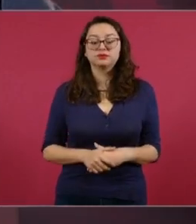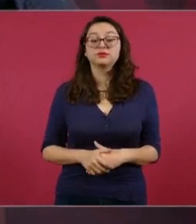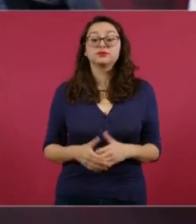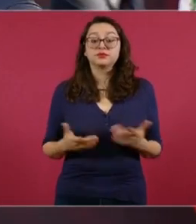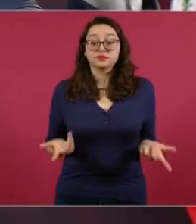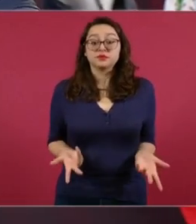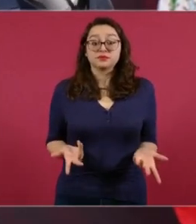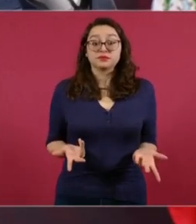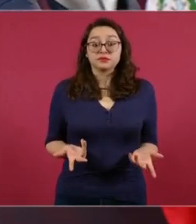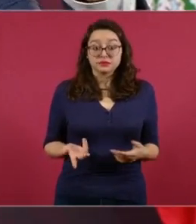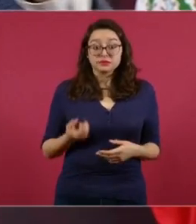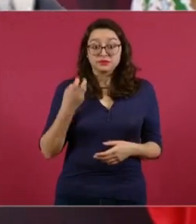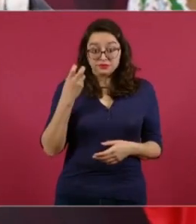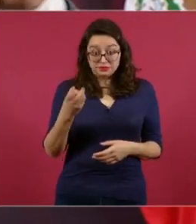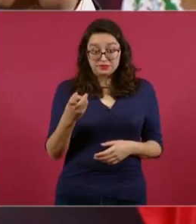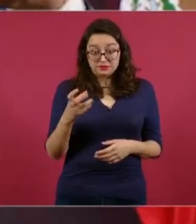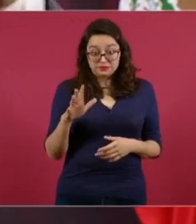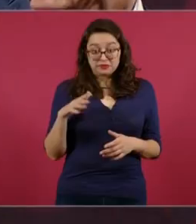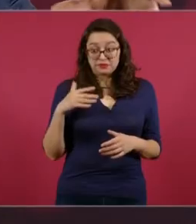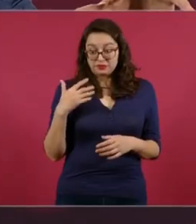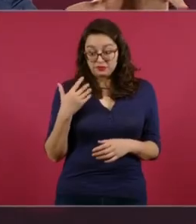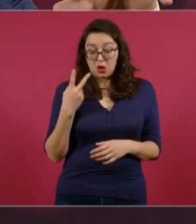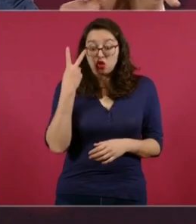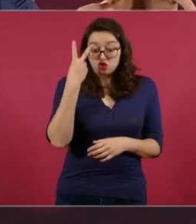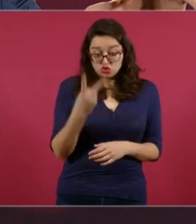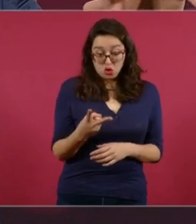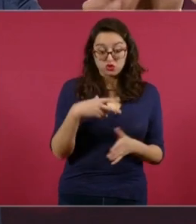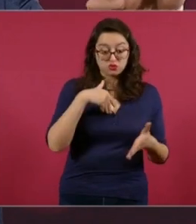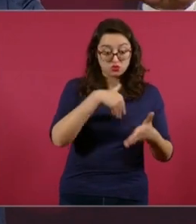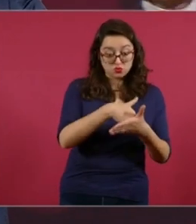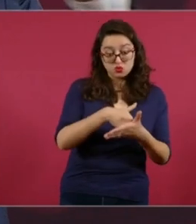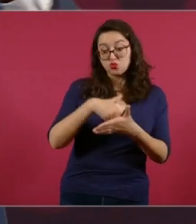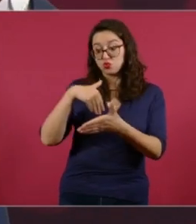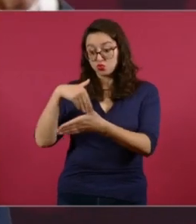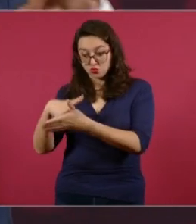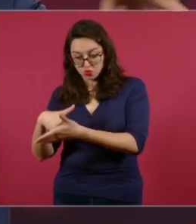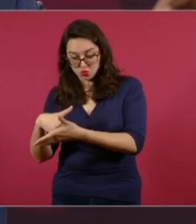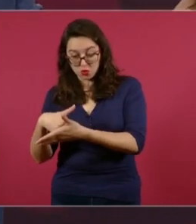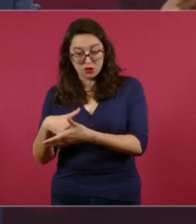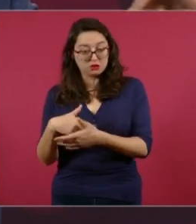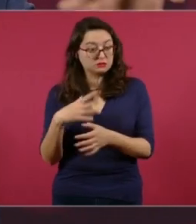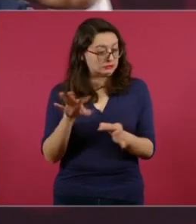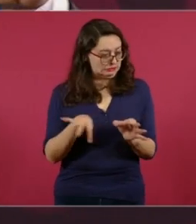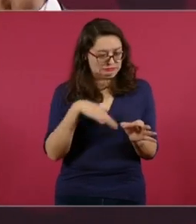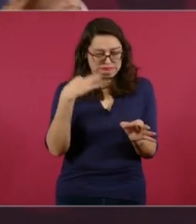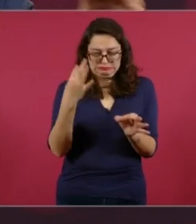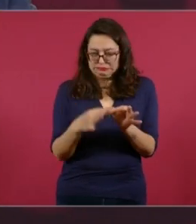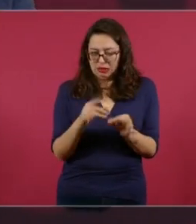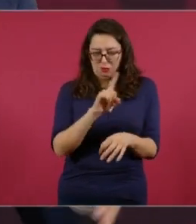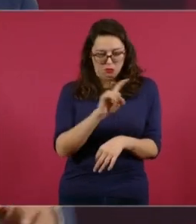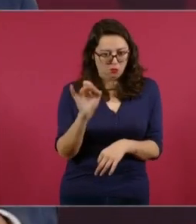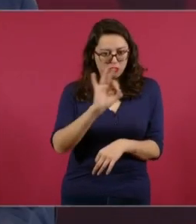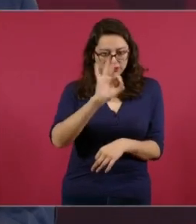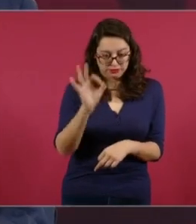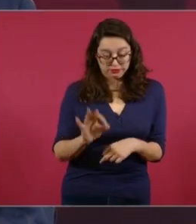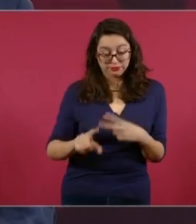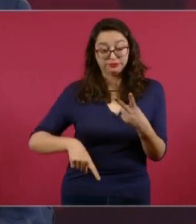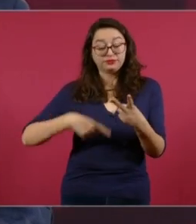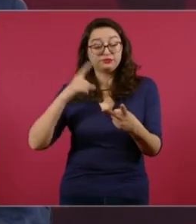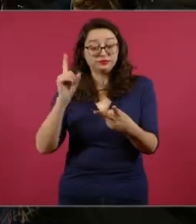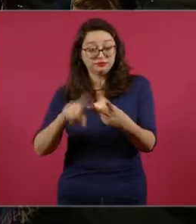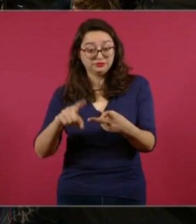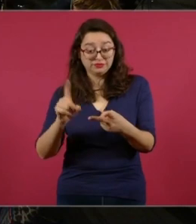Pero cuando ya estén los dos puertos y esté totalmente reparada la vía,